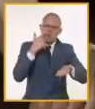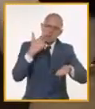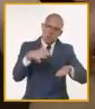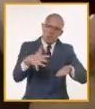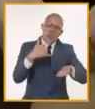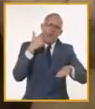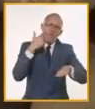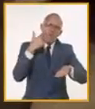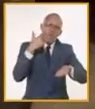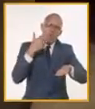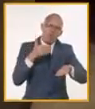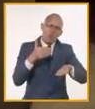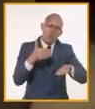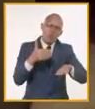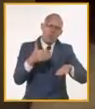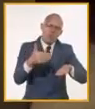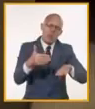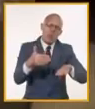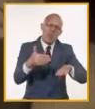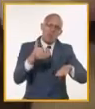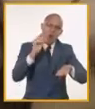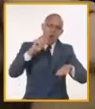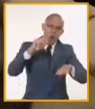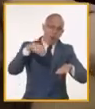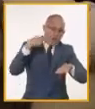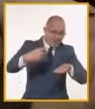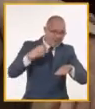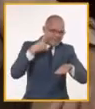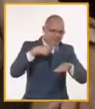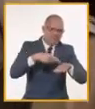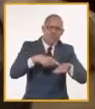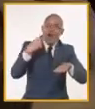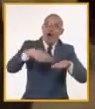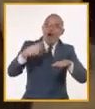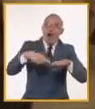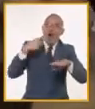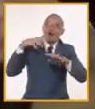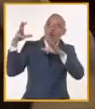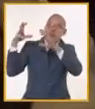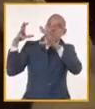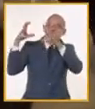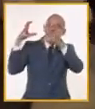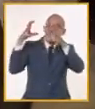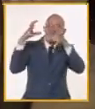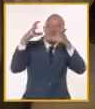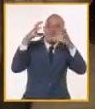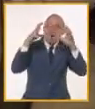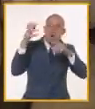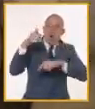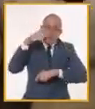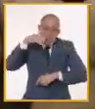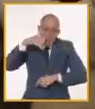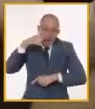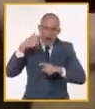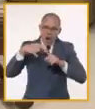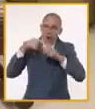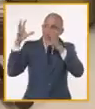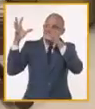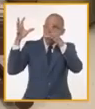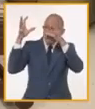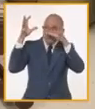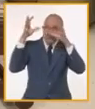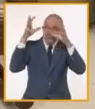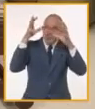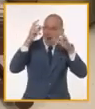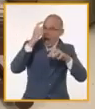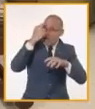ahí, al otro día pasó un globo eso meteorológico, y la gente creía que era un Sputnik de eso, que estaban haciendo las pruebas, cuando yo, mira, y el Che